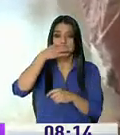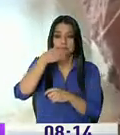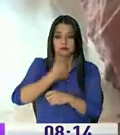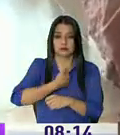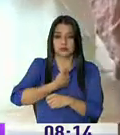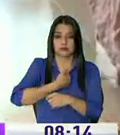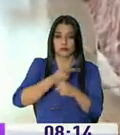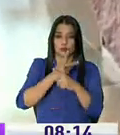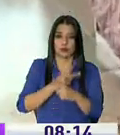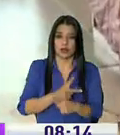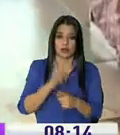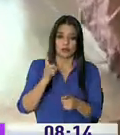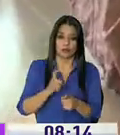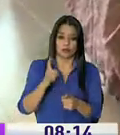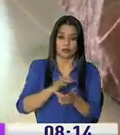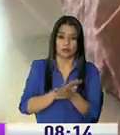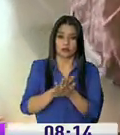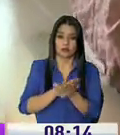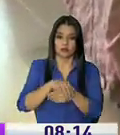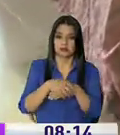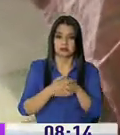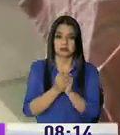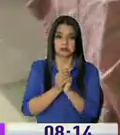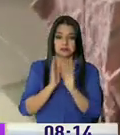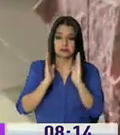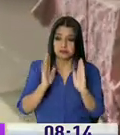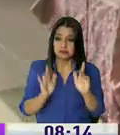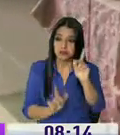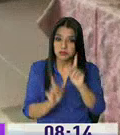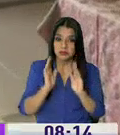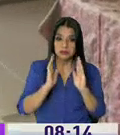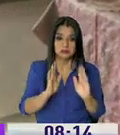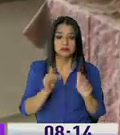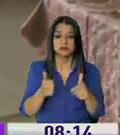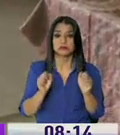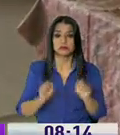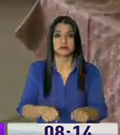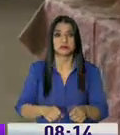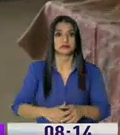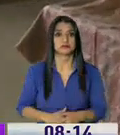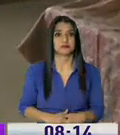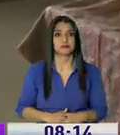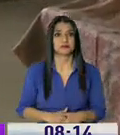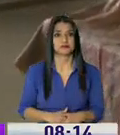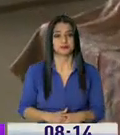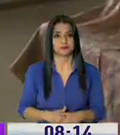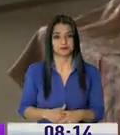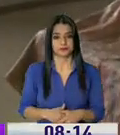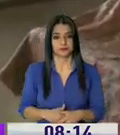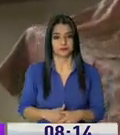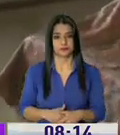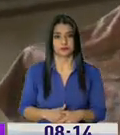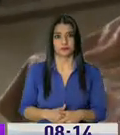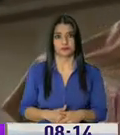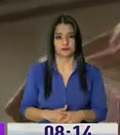personal apropiado para poder atender a los clientes. También